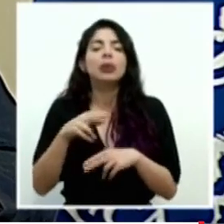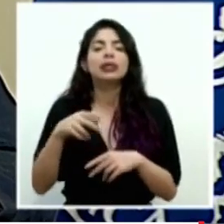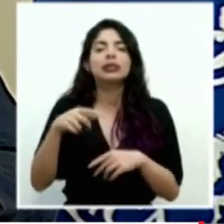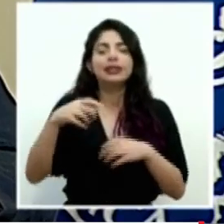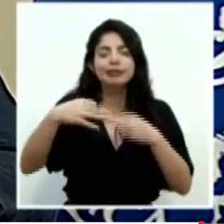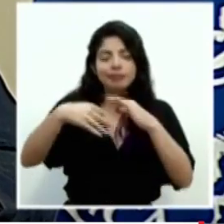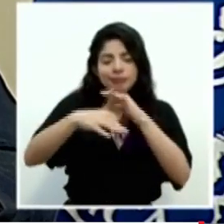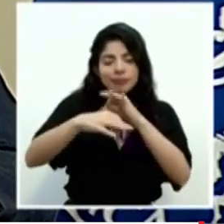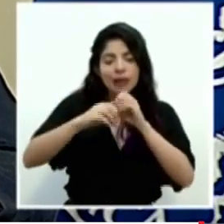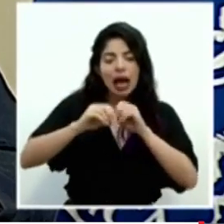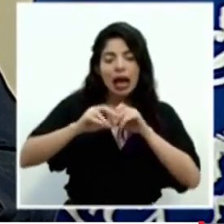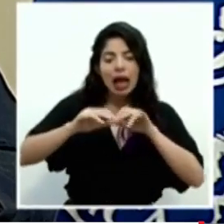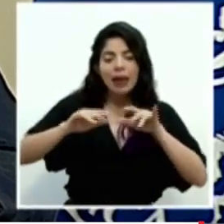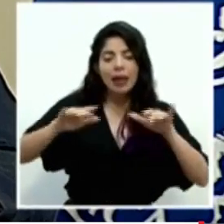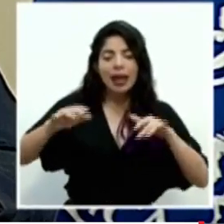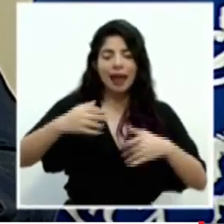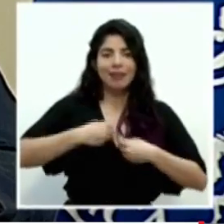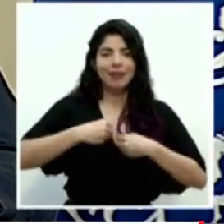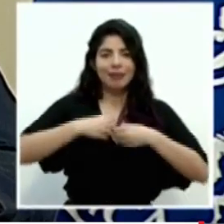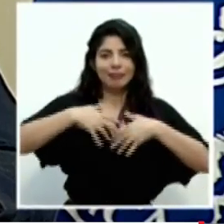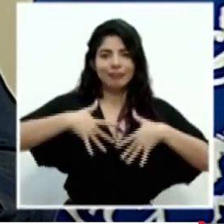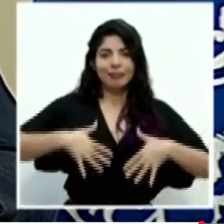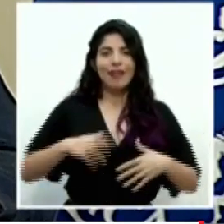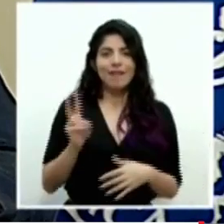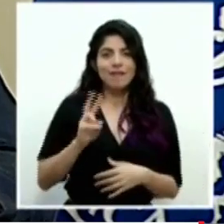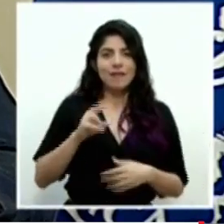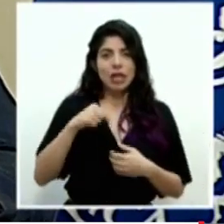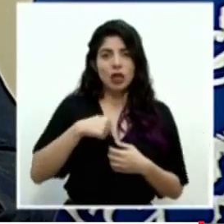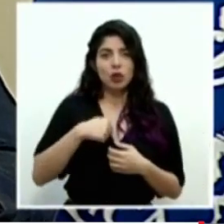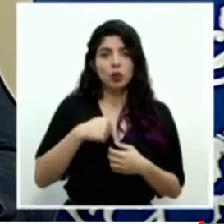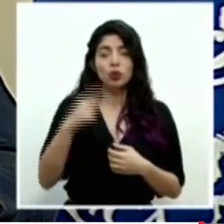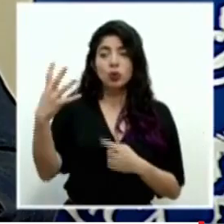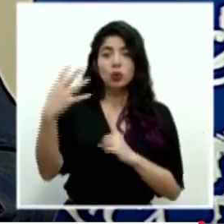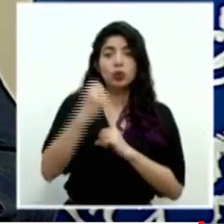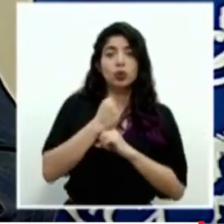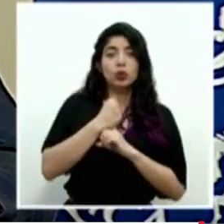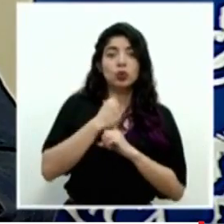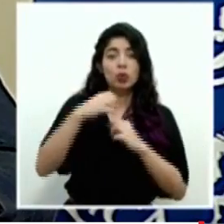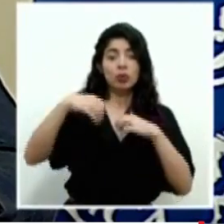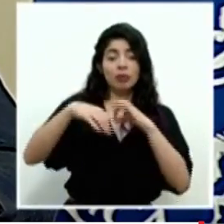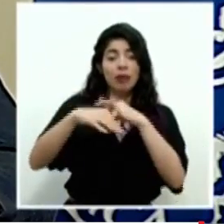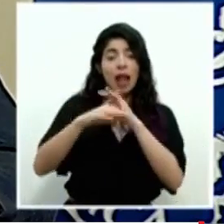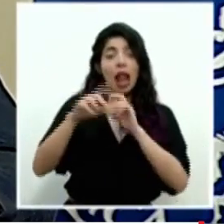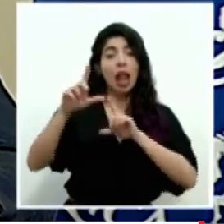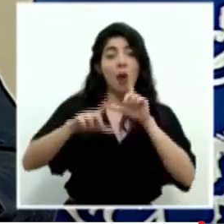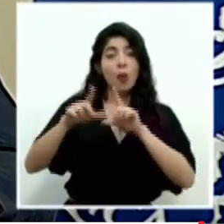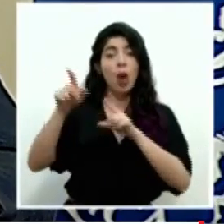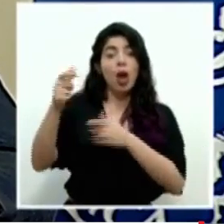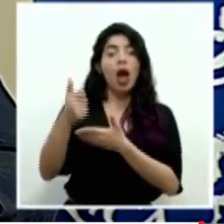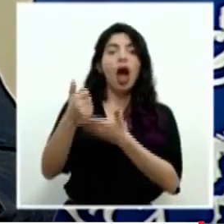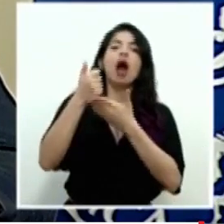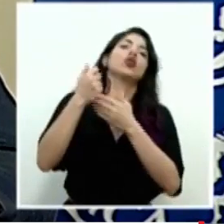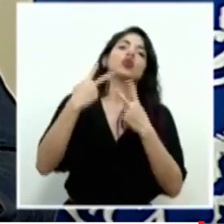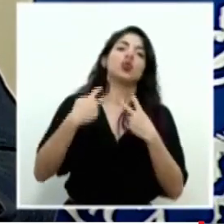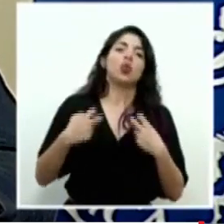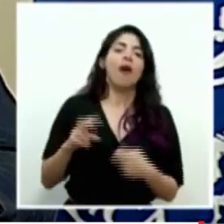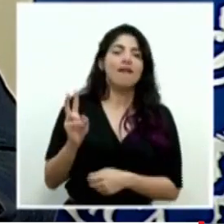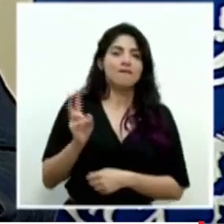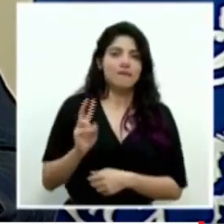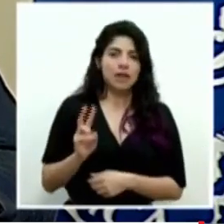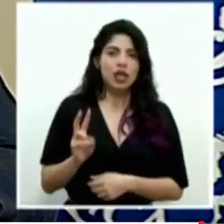polimerasa, reacciones en cadena de polimerasa, lo que logran detectar son segmentos, pequeñitos pedacitos del